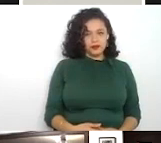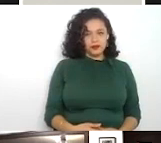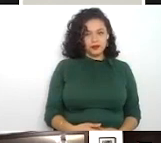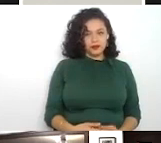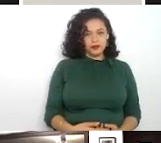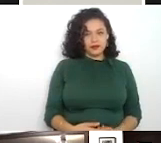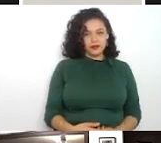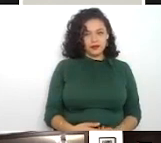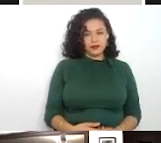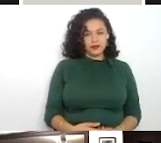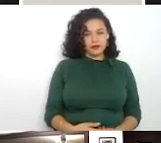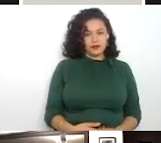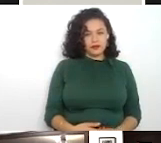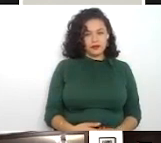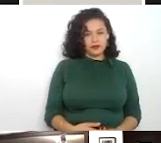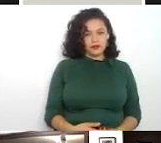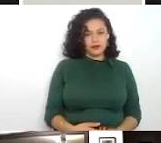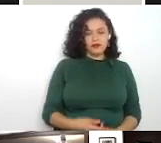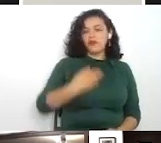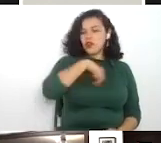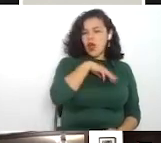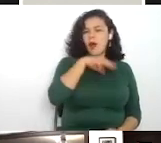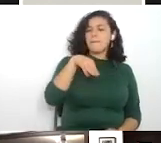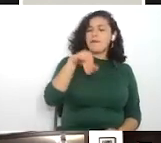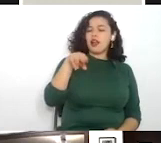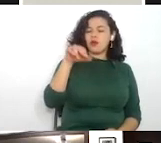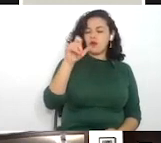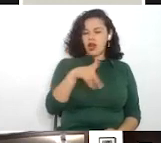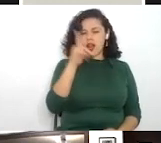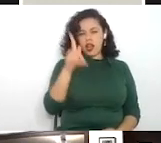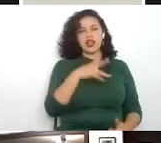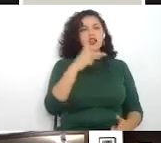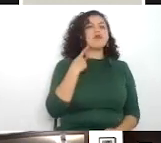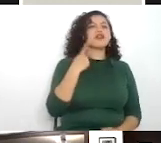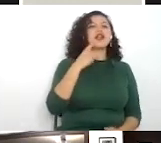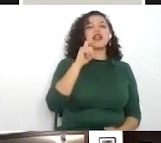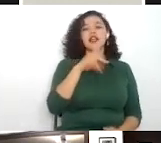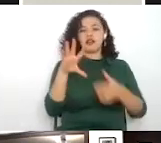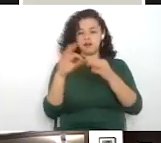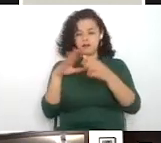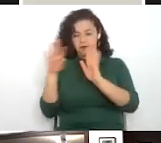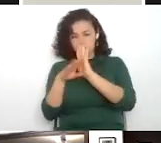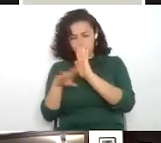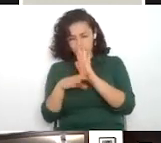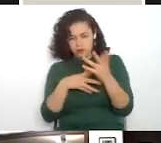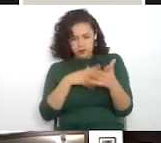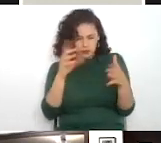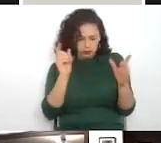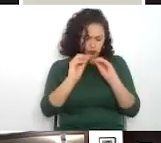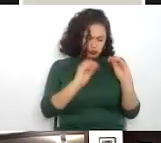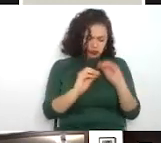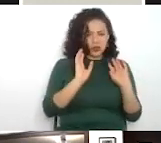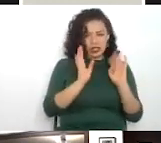hemos decidido hacer nuestro manual de políticas y procedimientos, pues bueno, nuevamente hay que